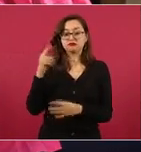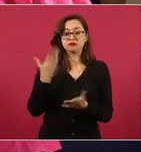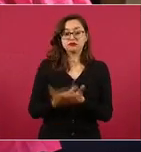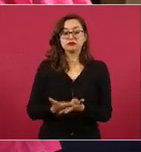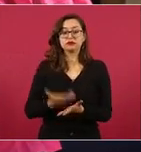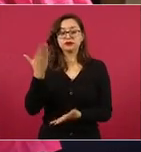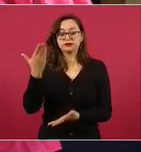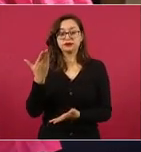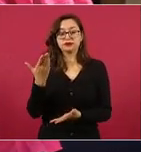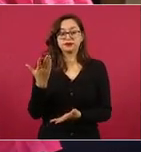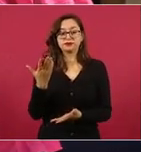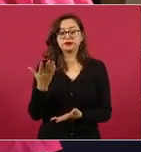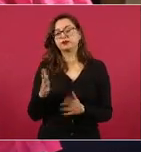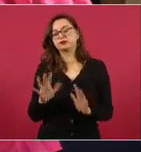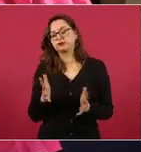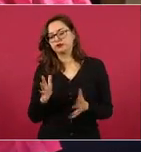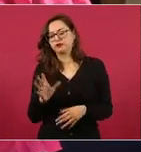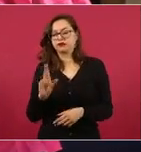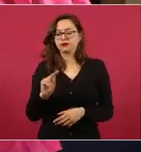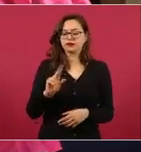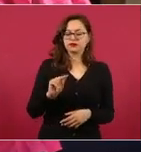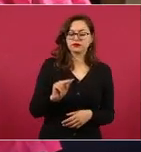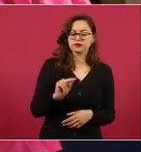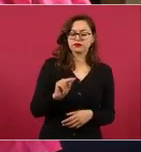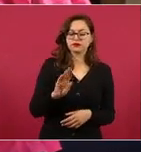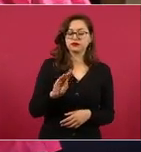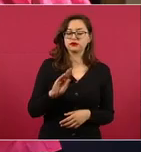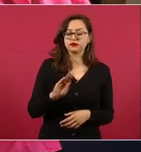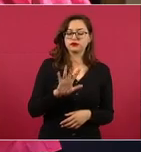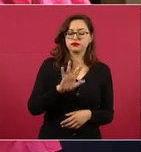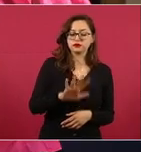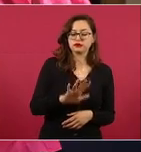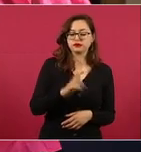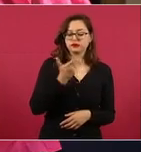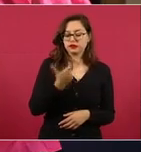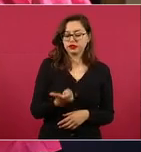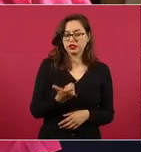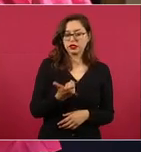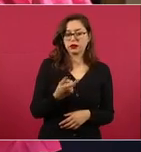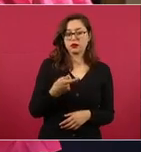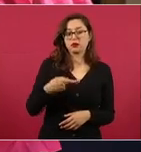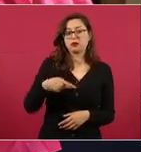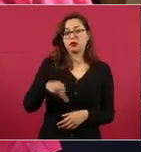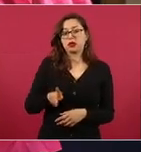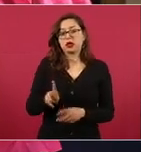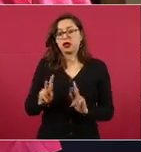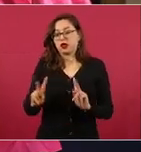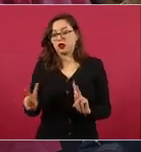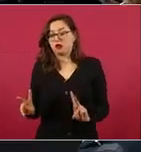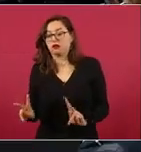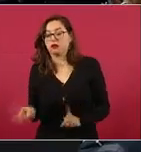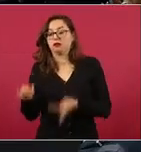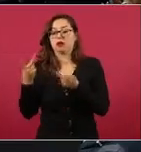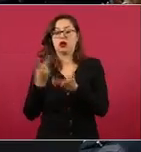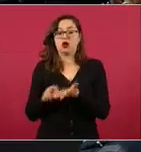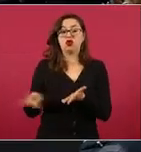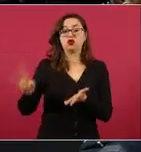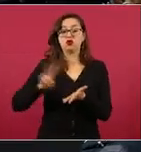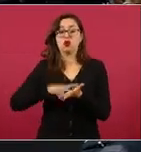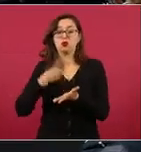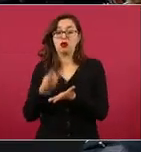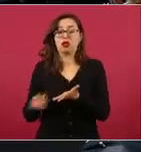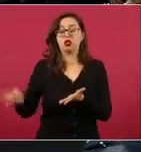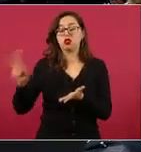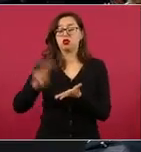los precios oscilan entre los 92 y 95 pesos la pieza, pero que se está prácticamente elevando 10 veces el costo que se